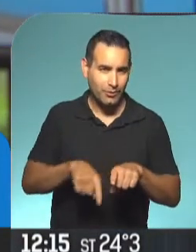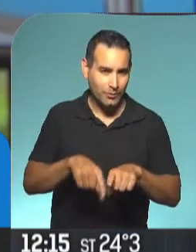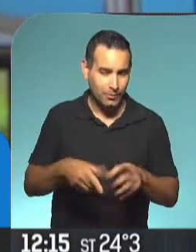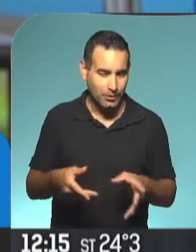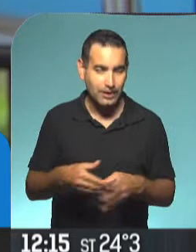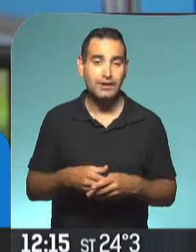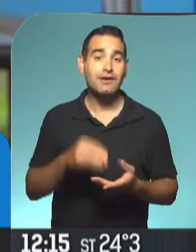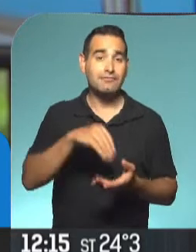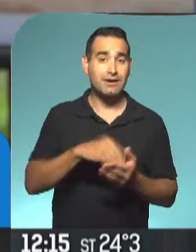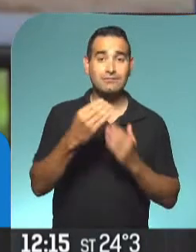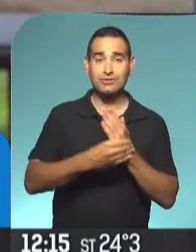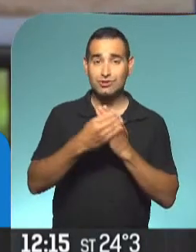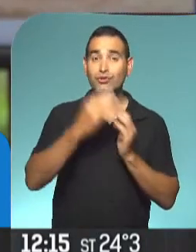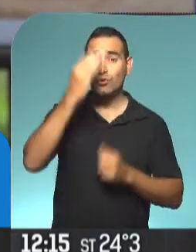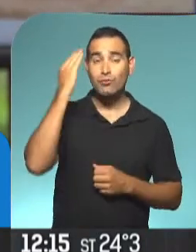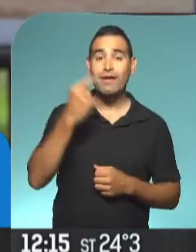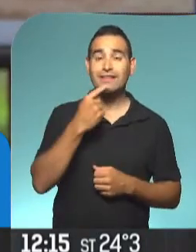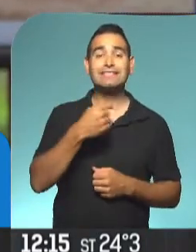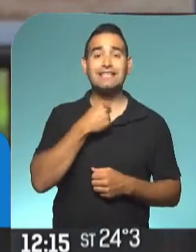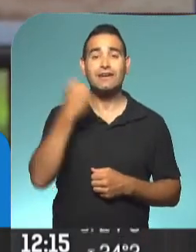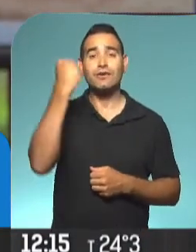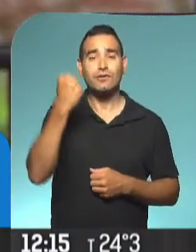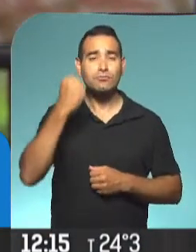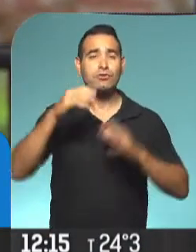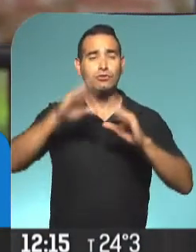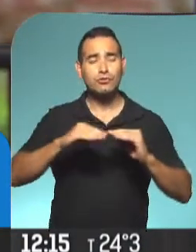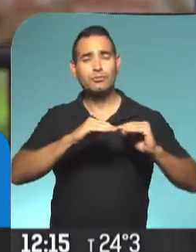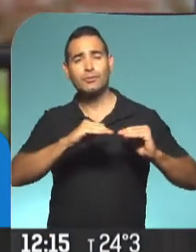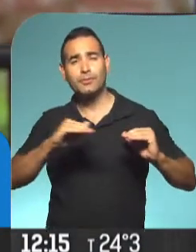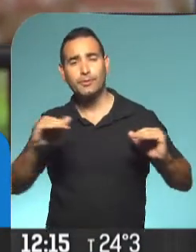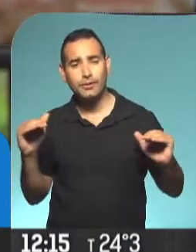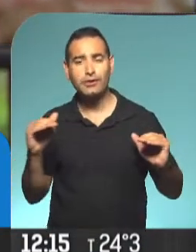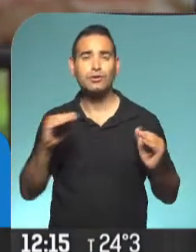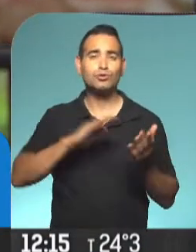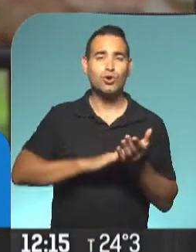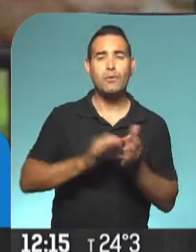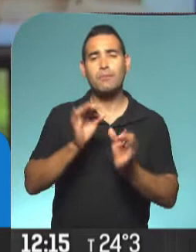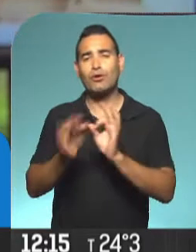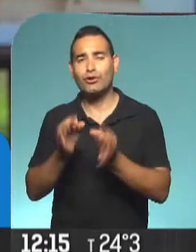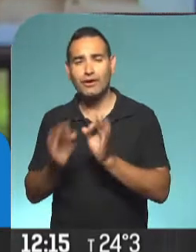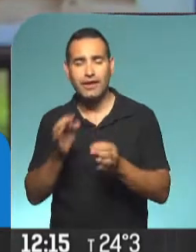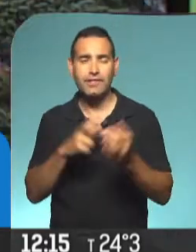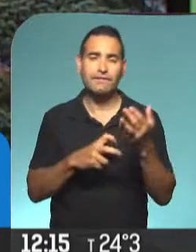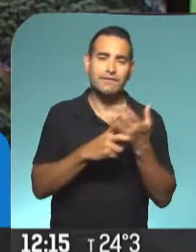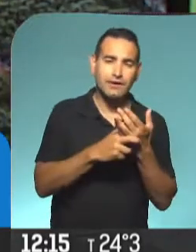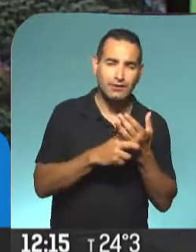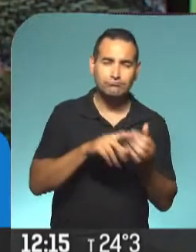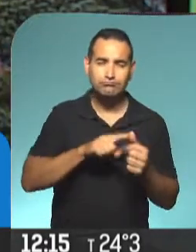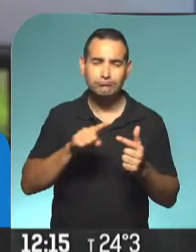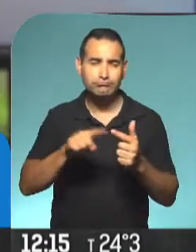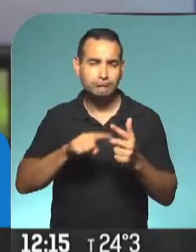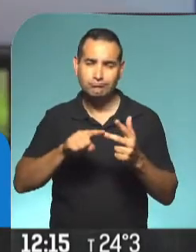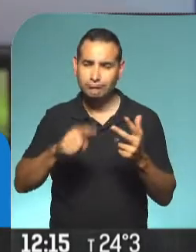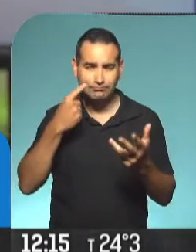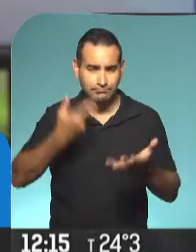eso apuntó también a una estabilidad macroeconómica, habla mucho de la cuestión monetaria, de la cuestión fiscal. Entonces, como que pone